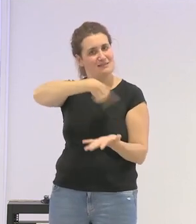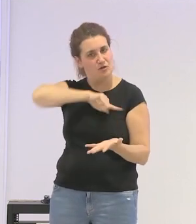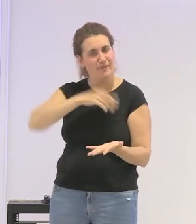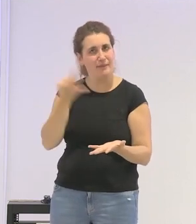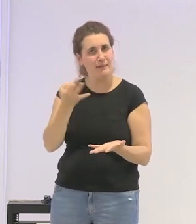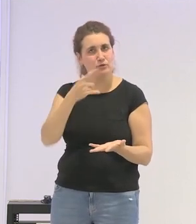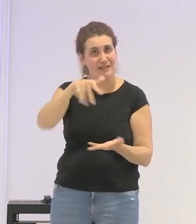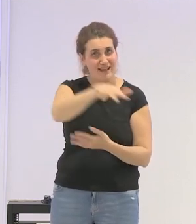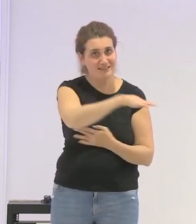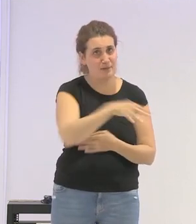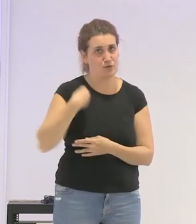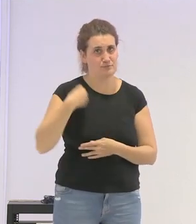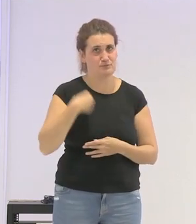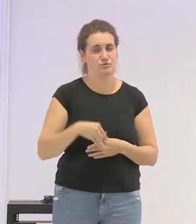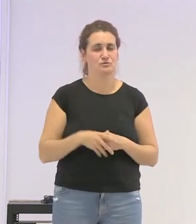esos espacios.